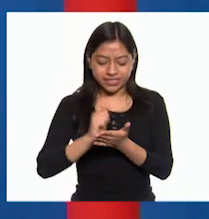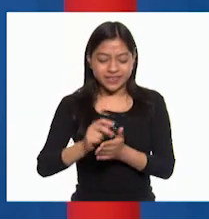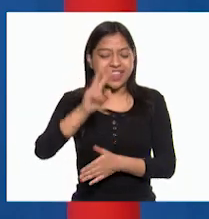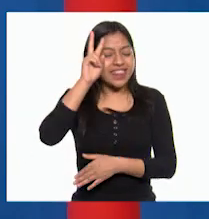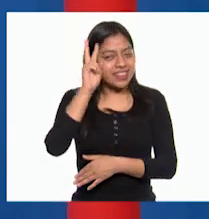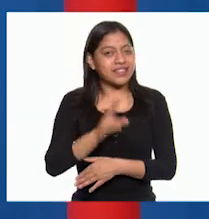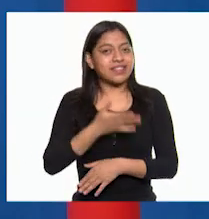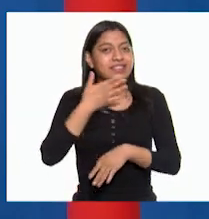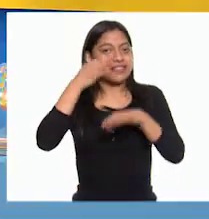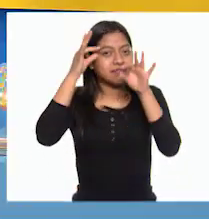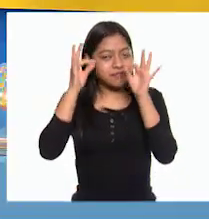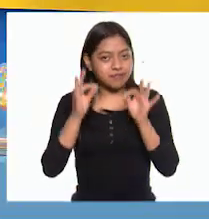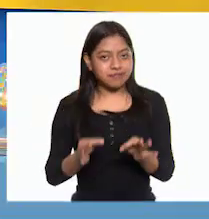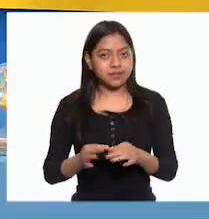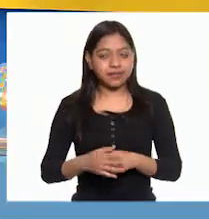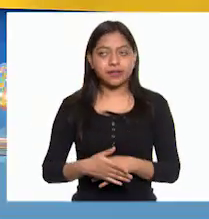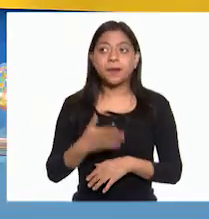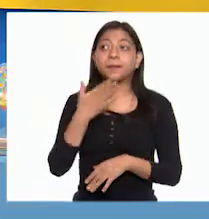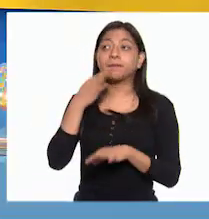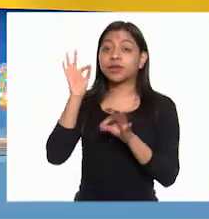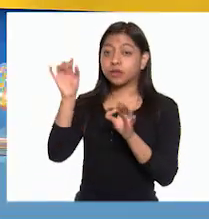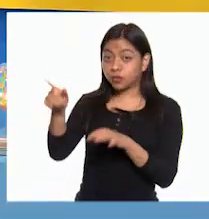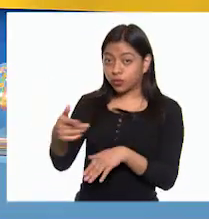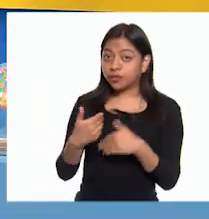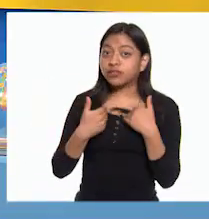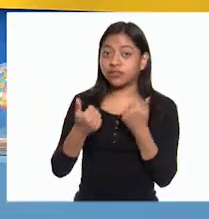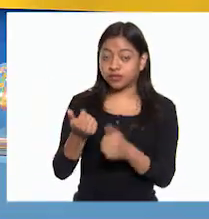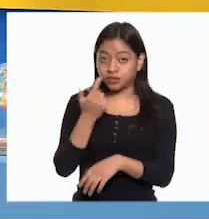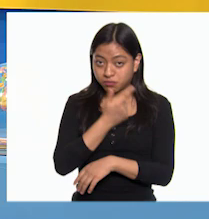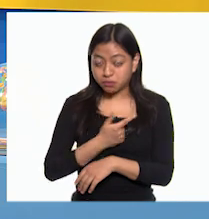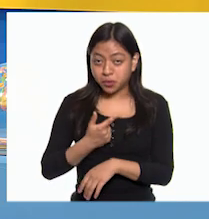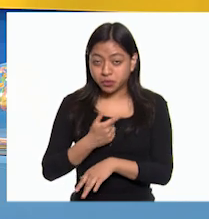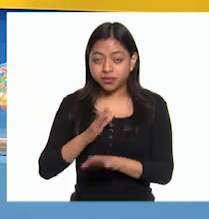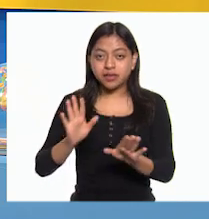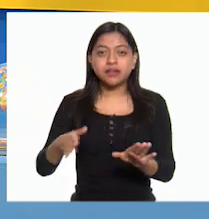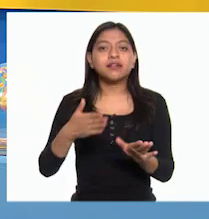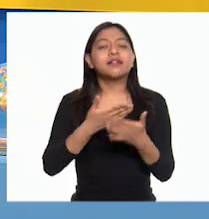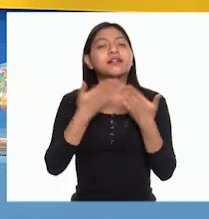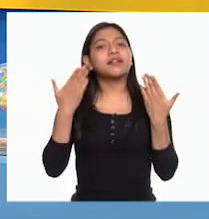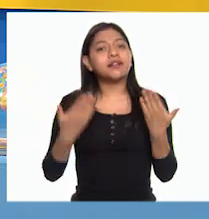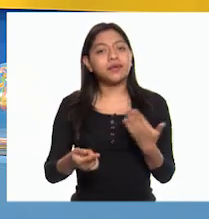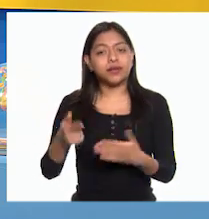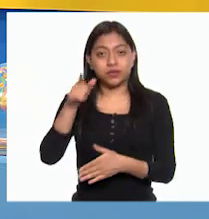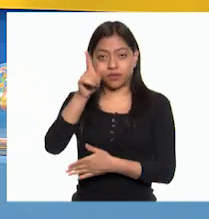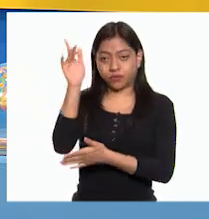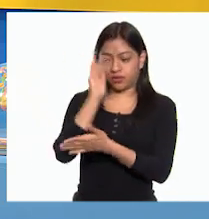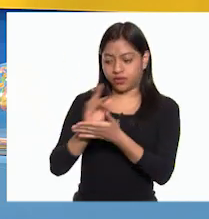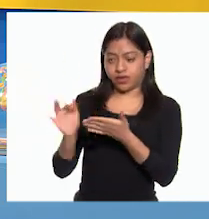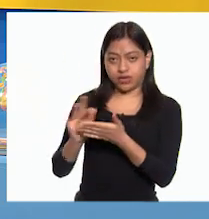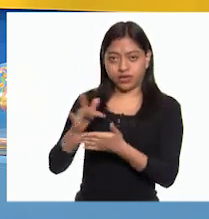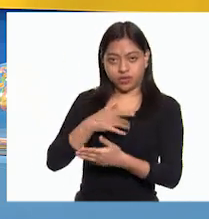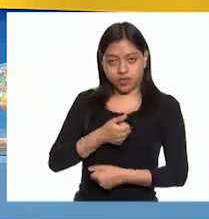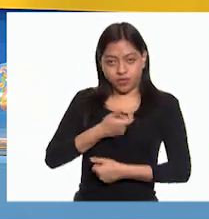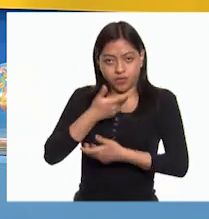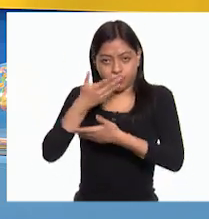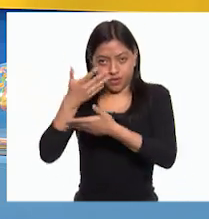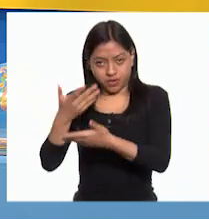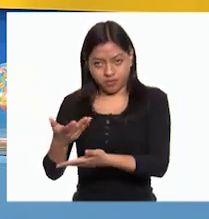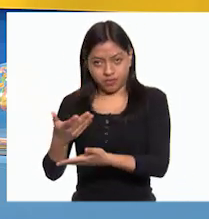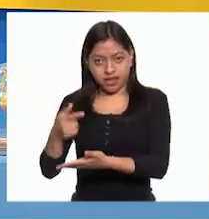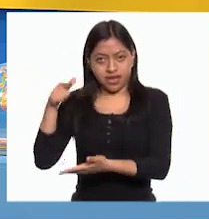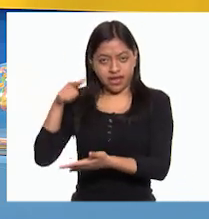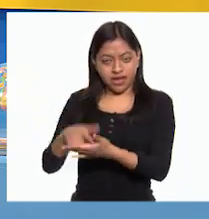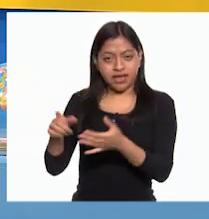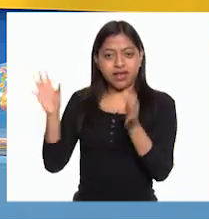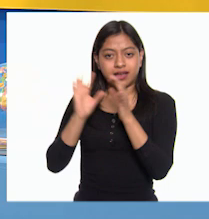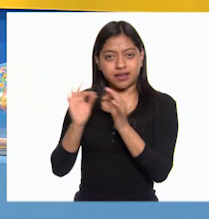poesía misma. Me agrada tu interpretación, María. Entonces, ¿el yo lírico describe alguna experiencia